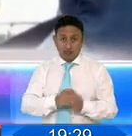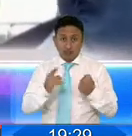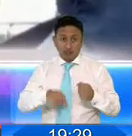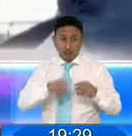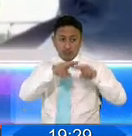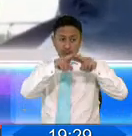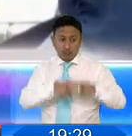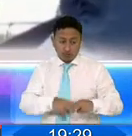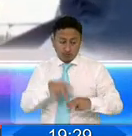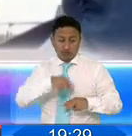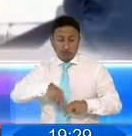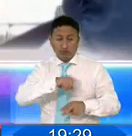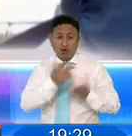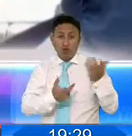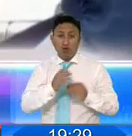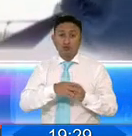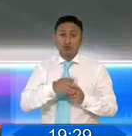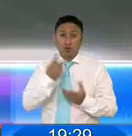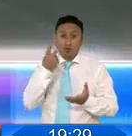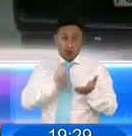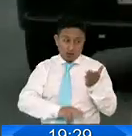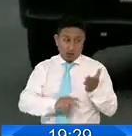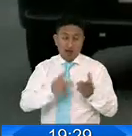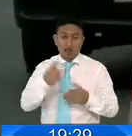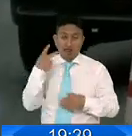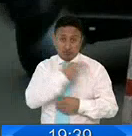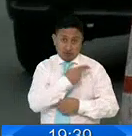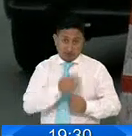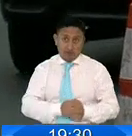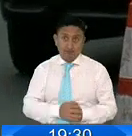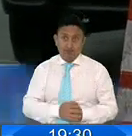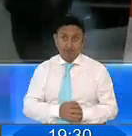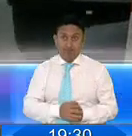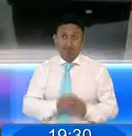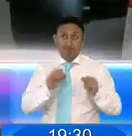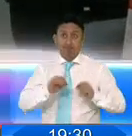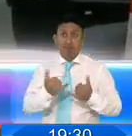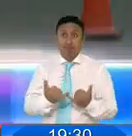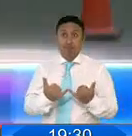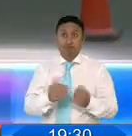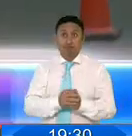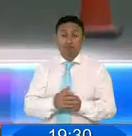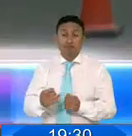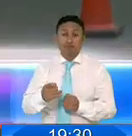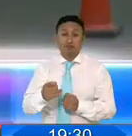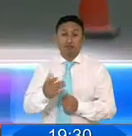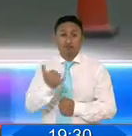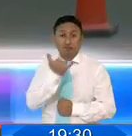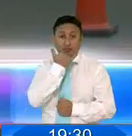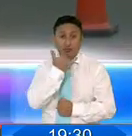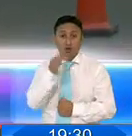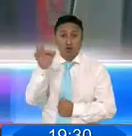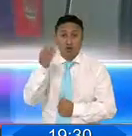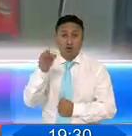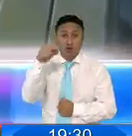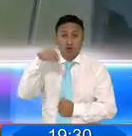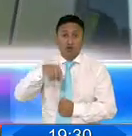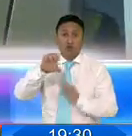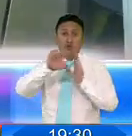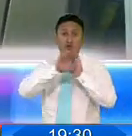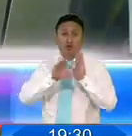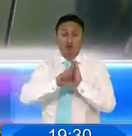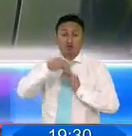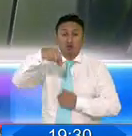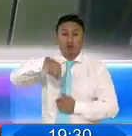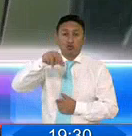verificar cuáles han sido clonados y duplicados. Para evitar que se haga un mal uso del salvoconducto, cada documento tendrá un código